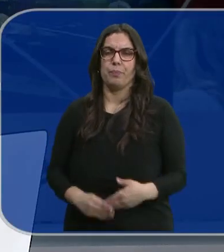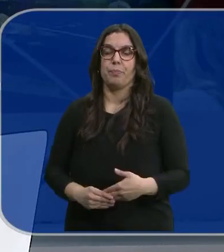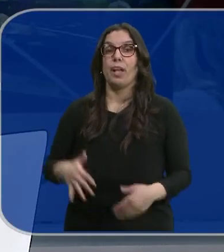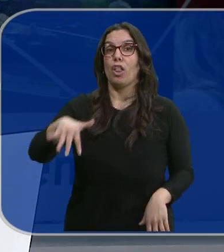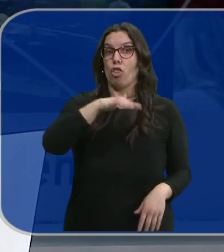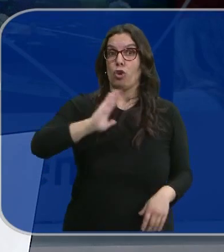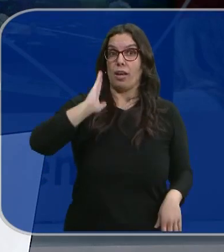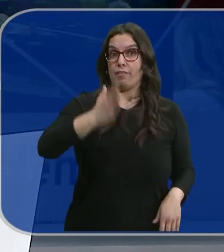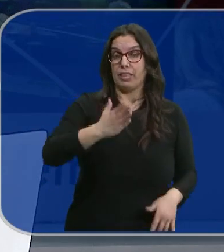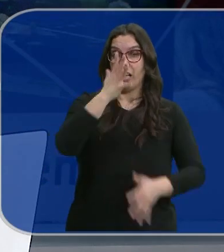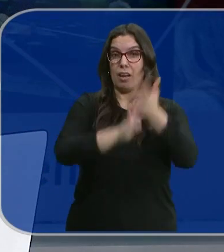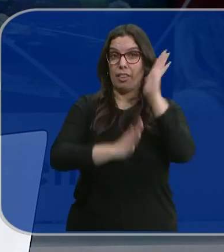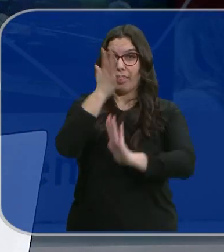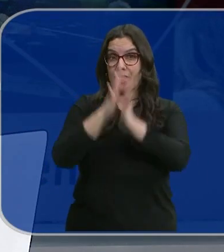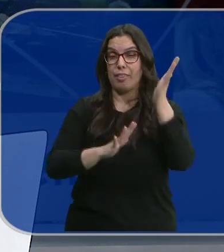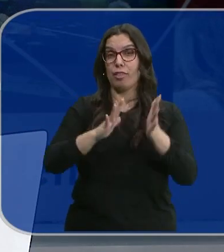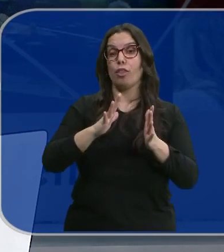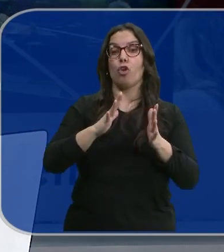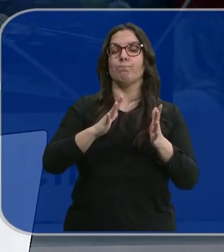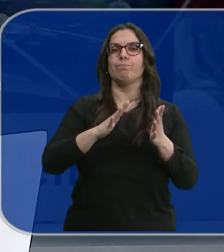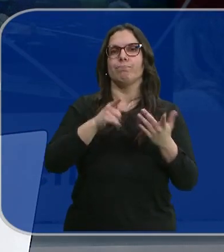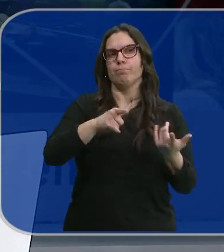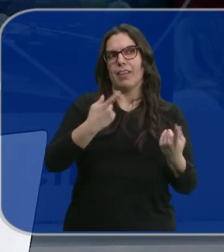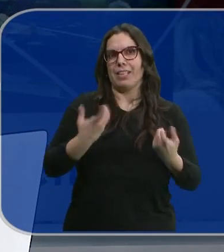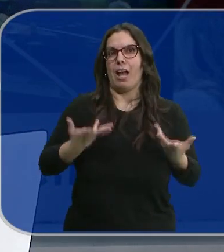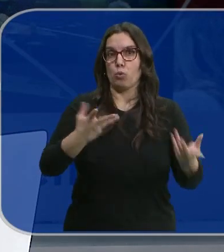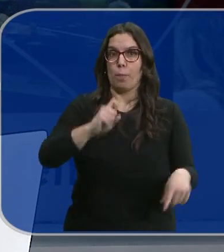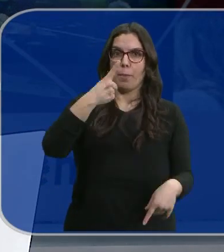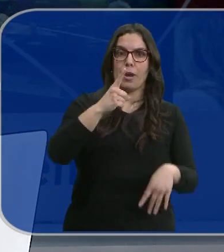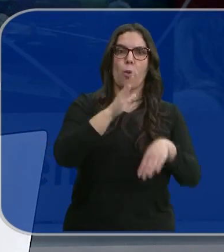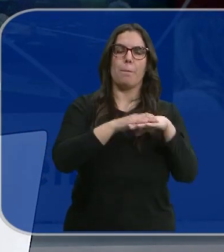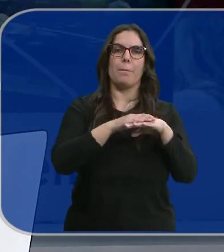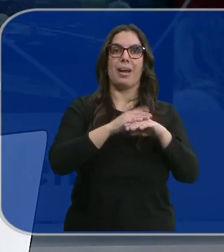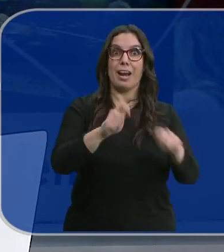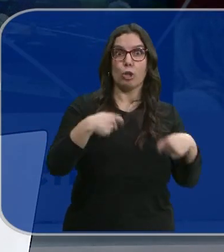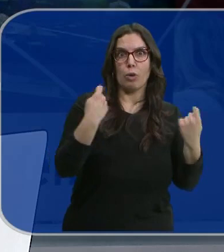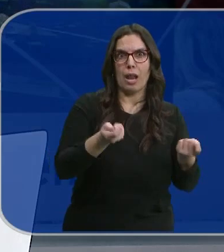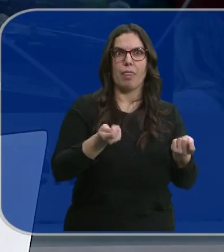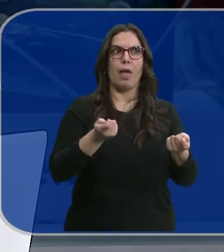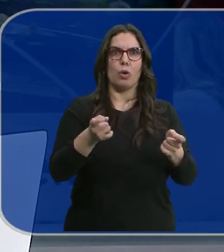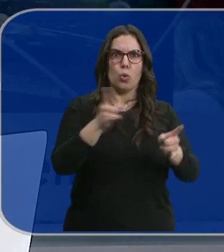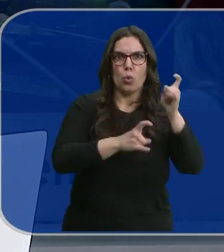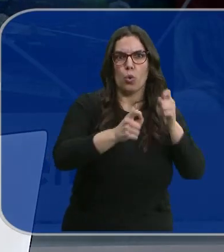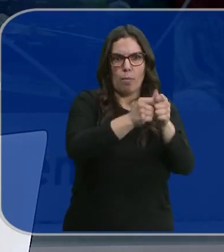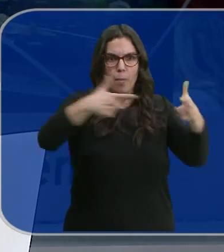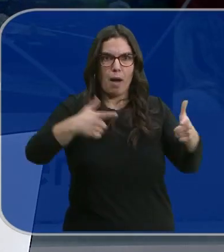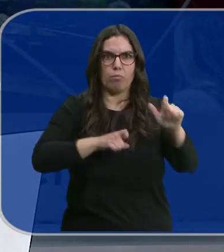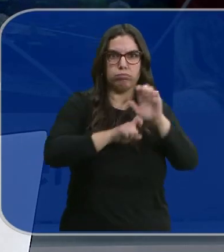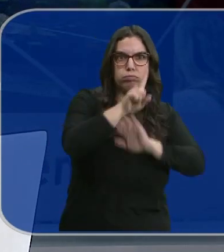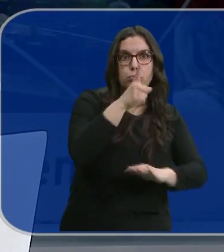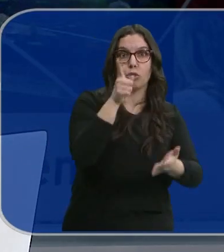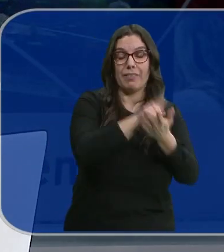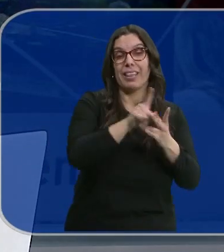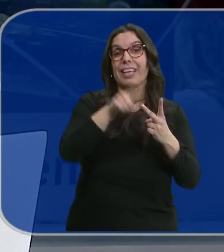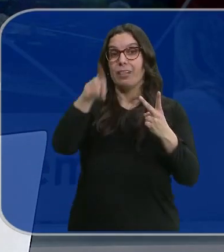Las zonas afectadas por los incendios forestales necesitan ayuda. Por un lado, para recuperar las especies naturales que quedaron devastadas por el fuego. Por otro, con